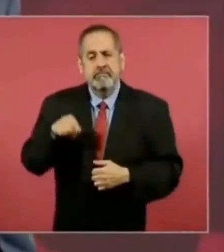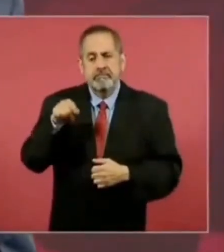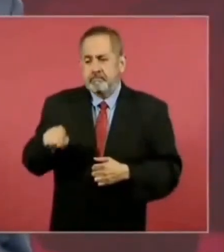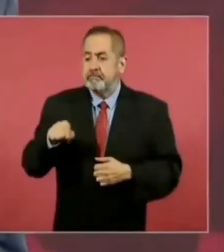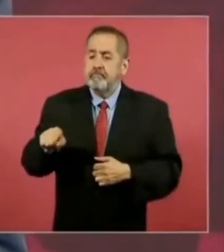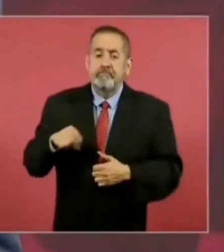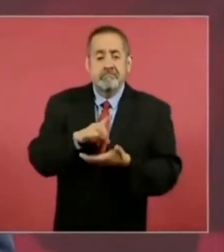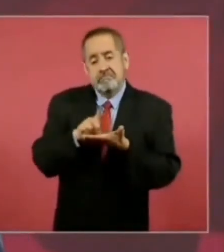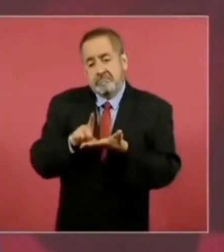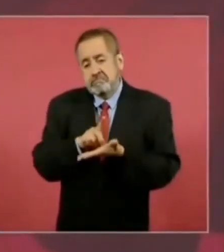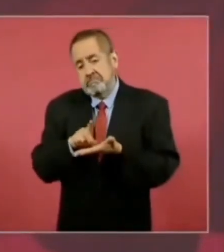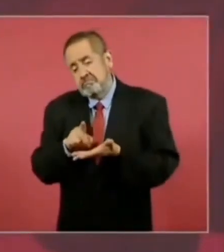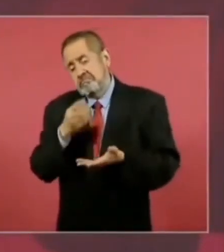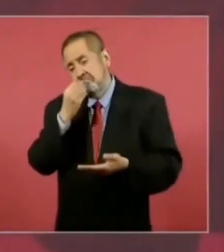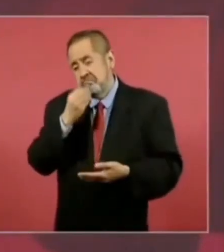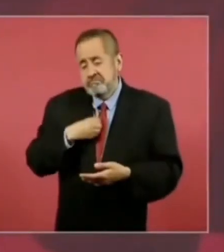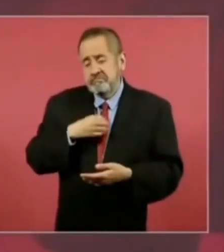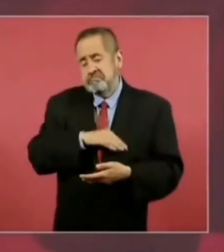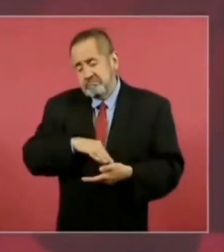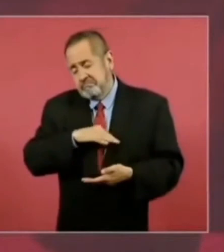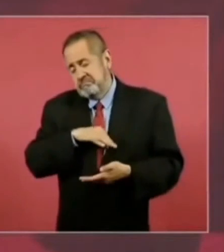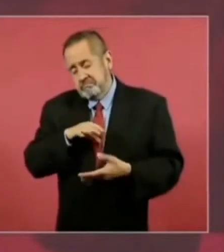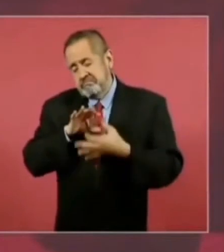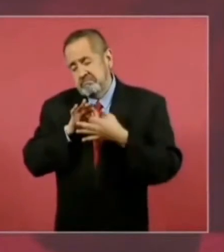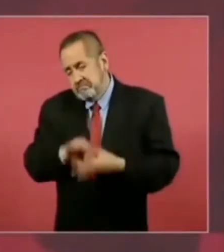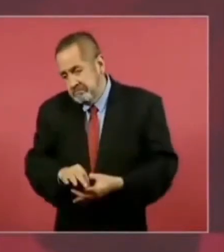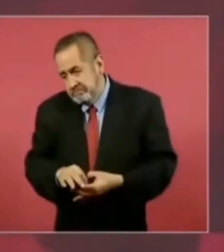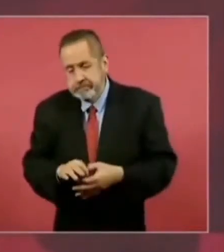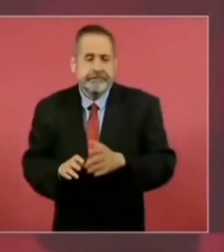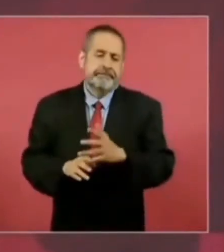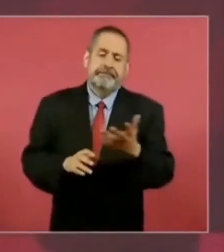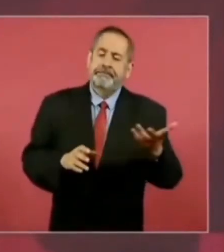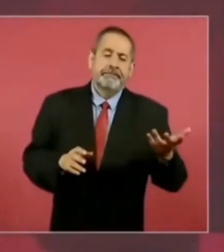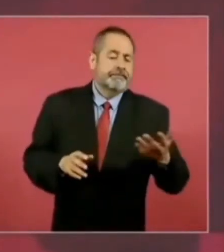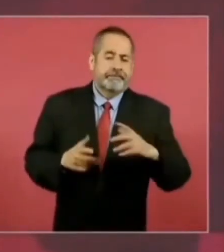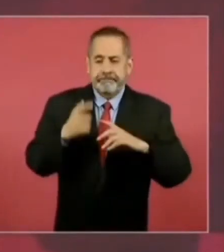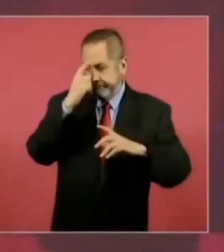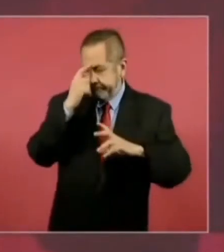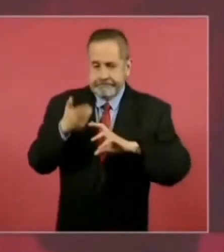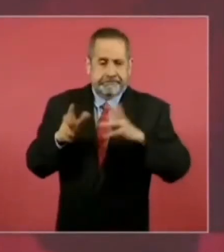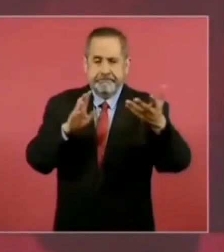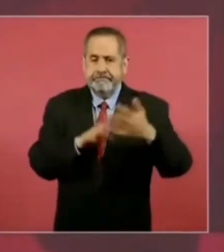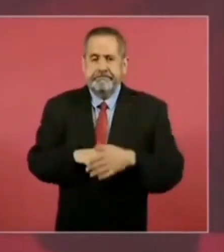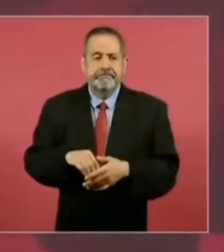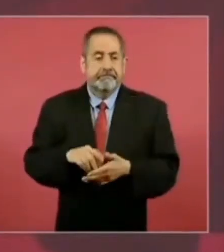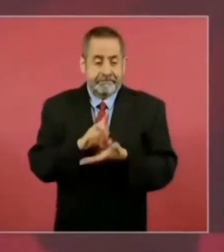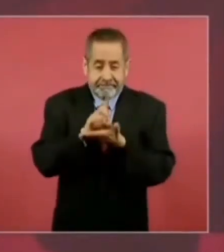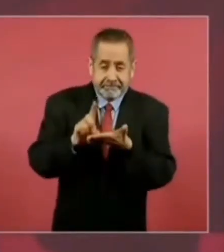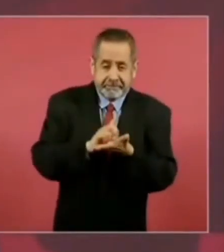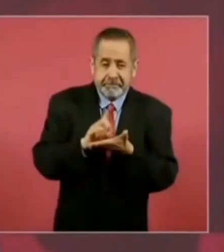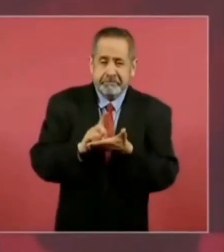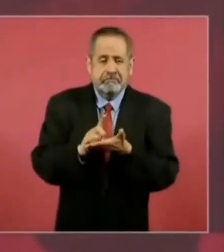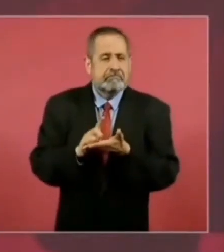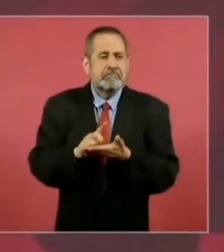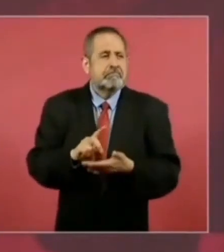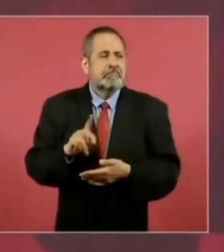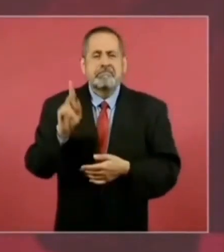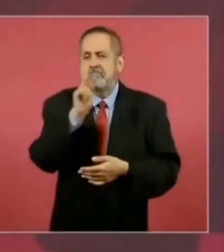felicidad. Y eso, pues es efímero, eso